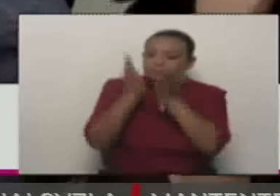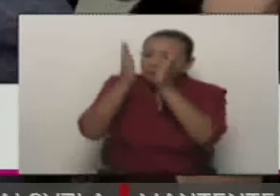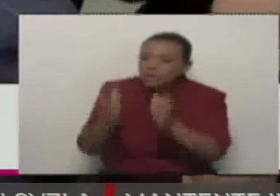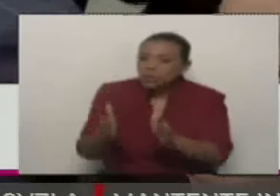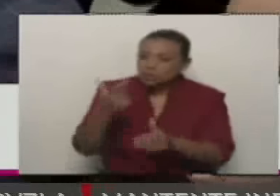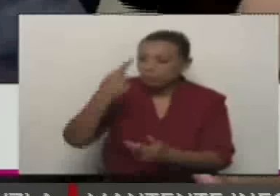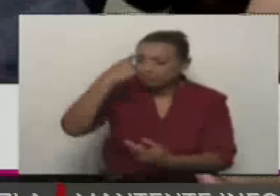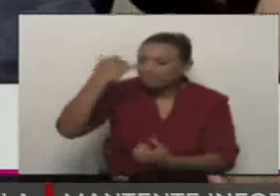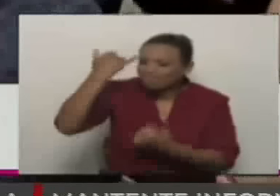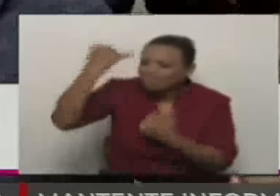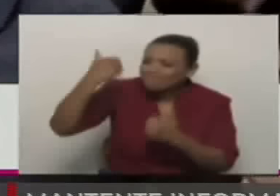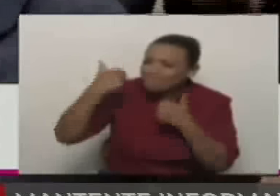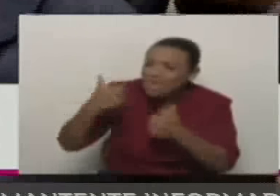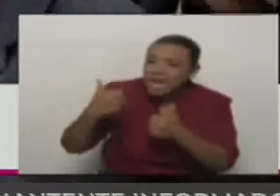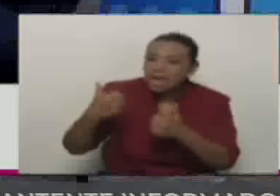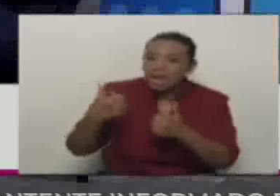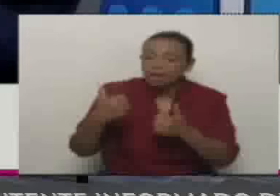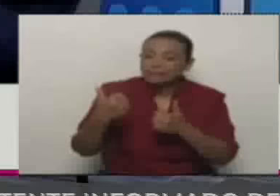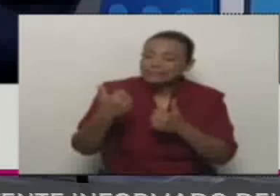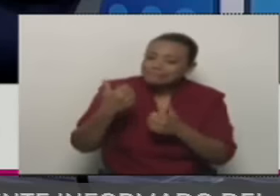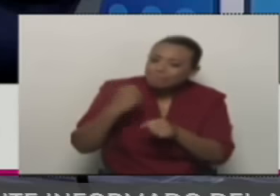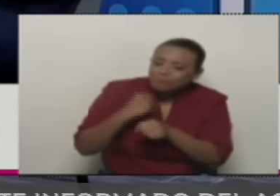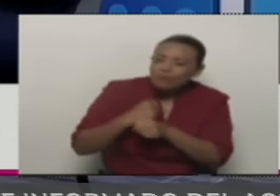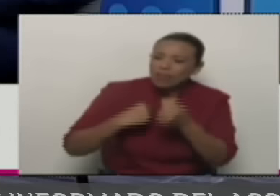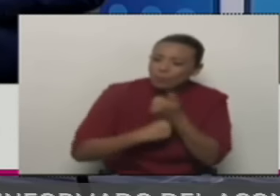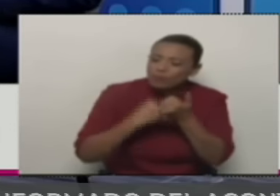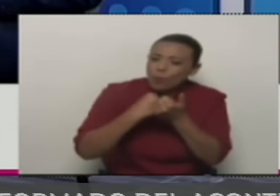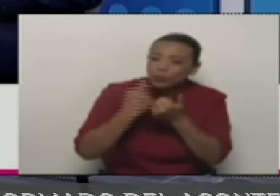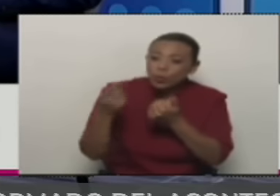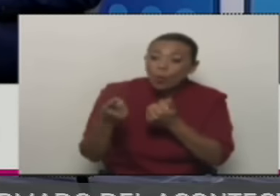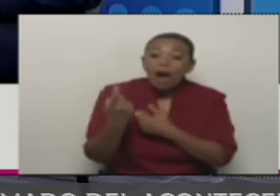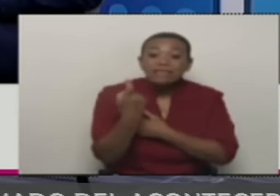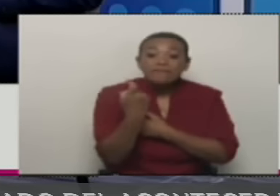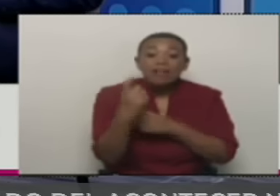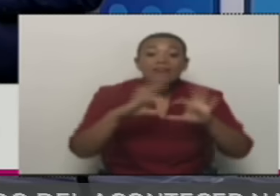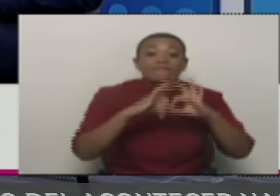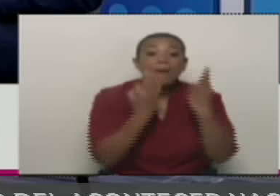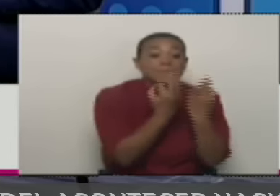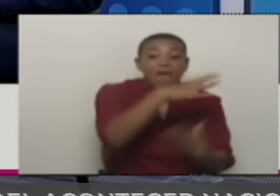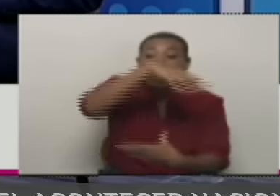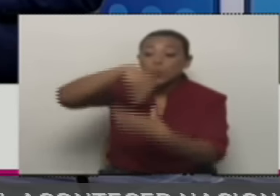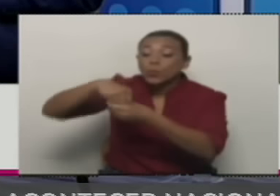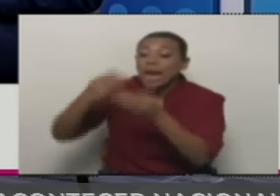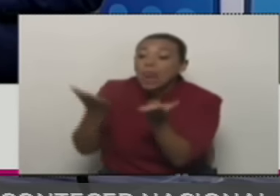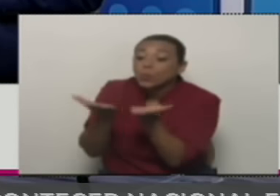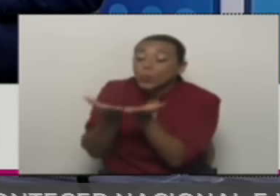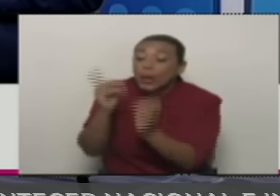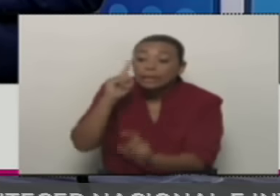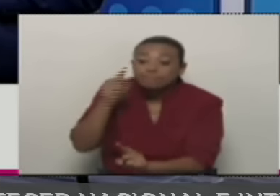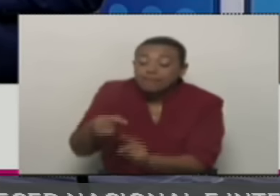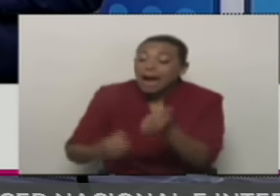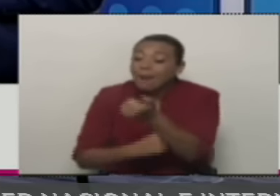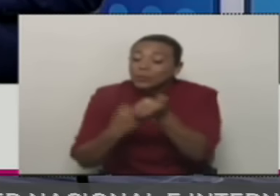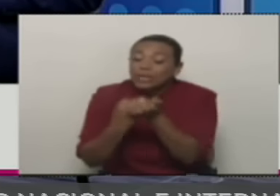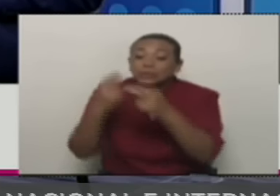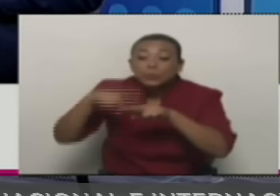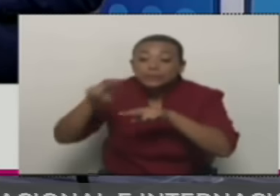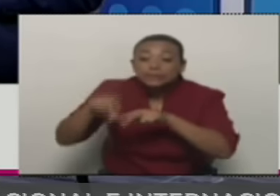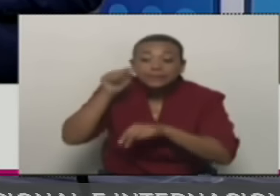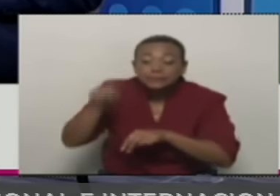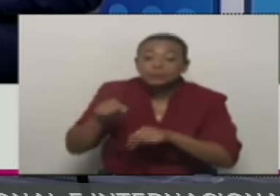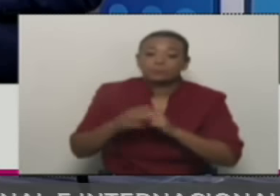Hace falta convocar a toda Venezuela, Héctor, en 1000 espacios, ¿verdad? Como dice